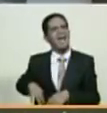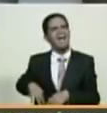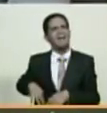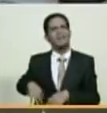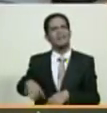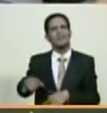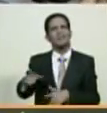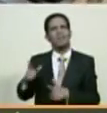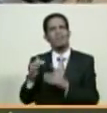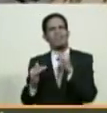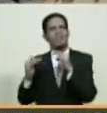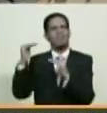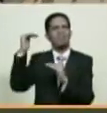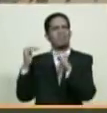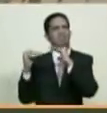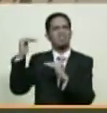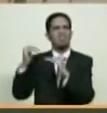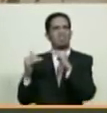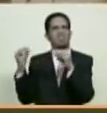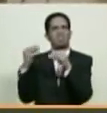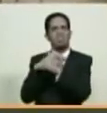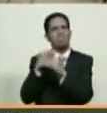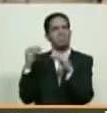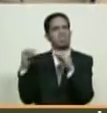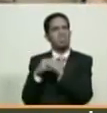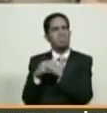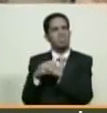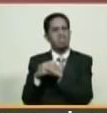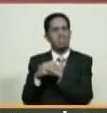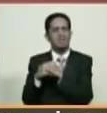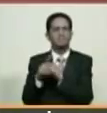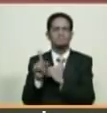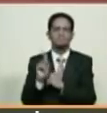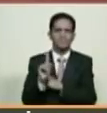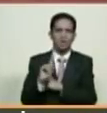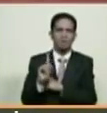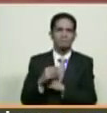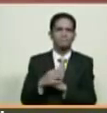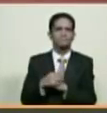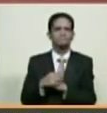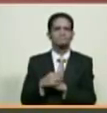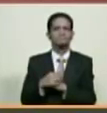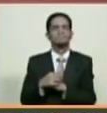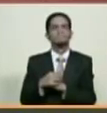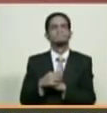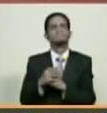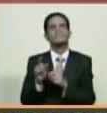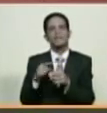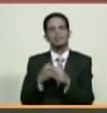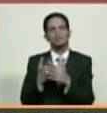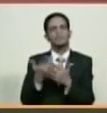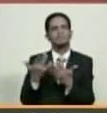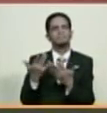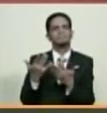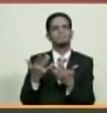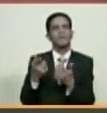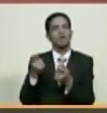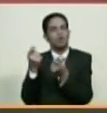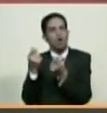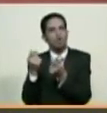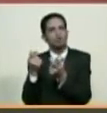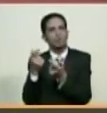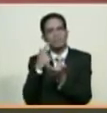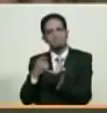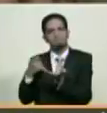a los trabajadores del sector privado por 3 meses hasta el mes de diciembre, así que no debería incidir en el costo de salario, y el costo de